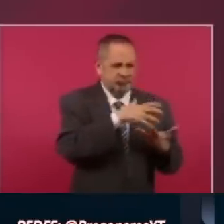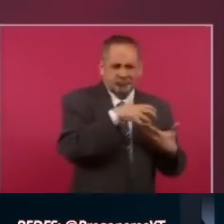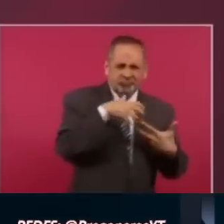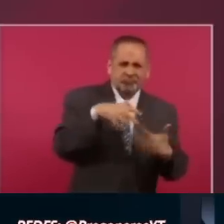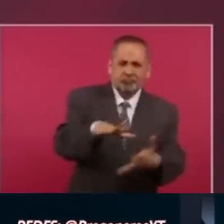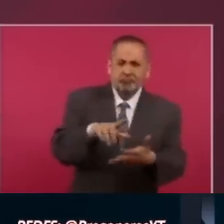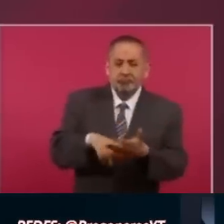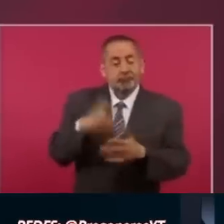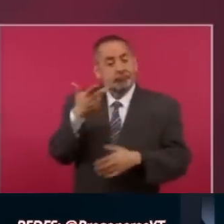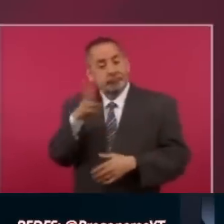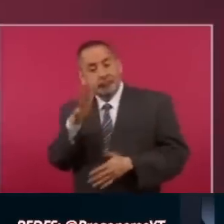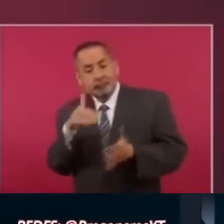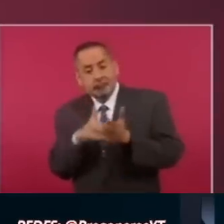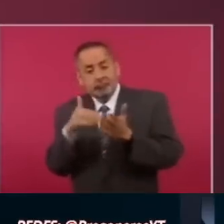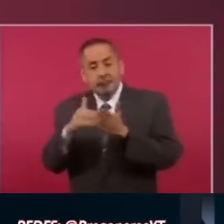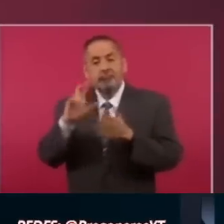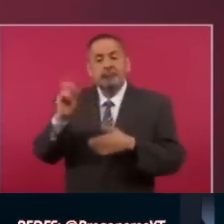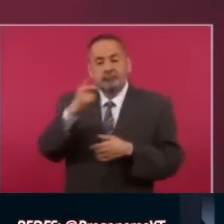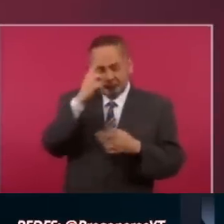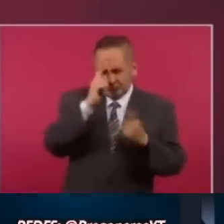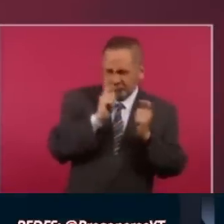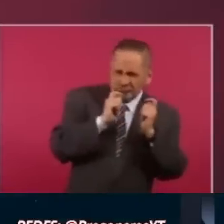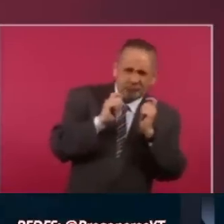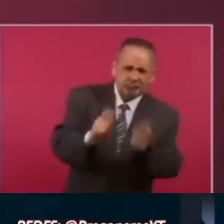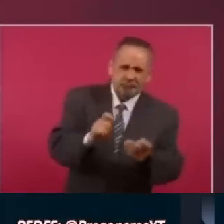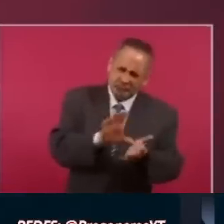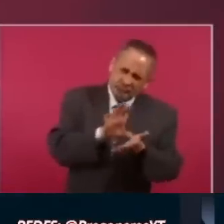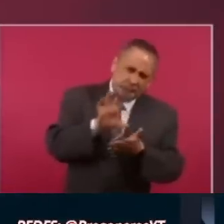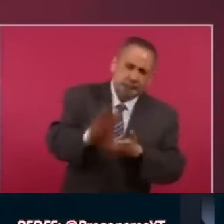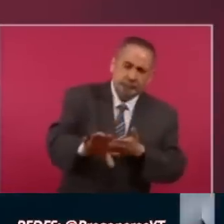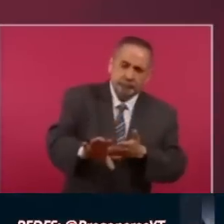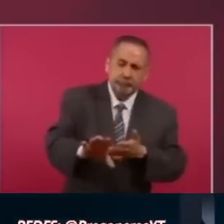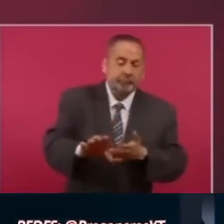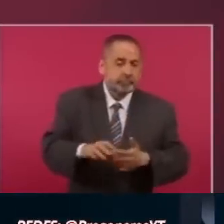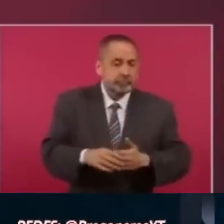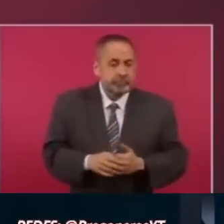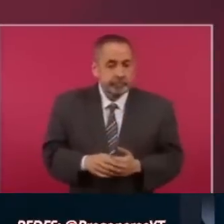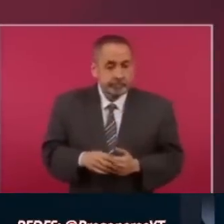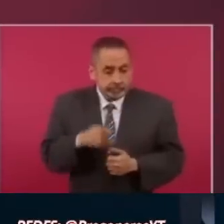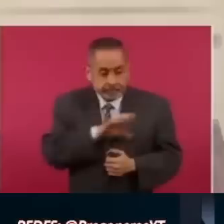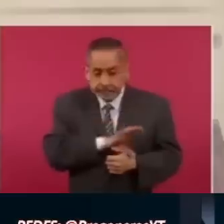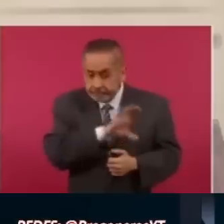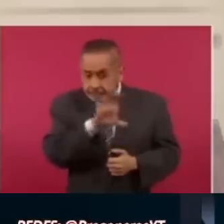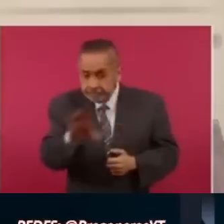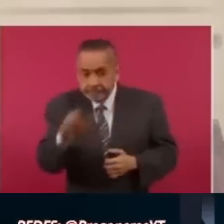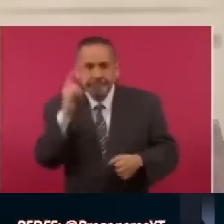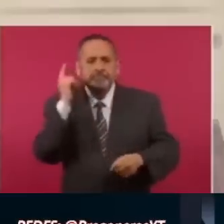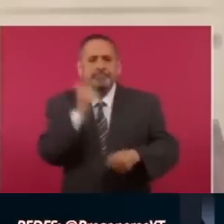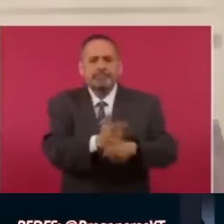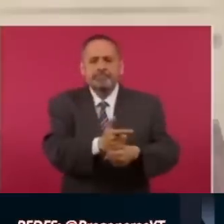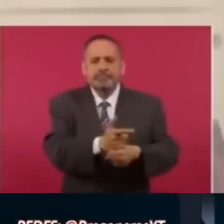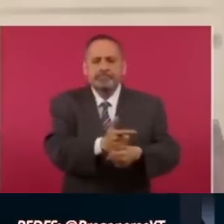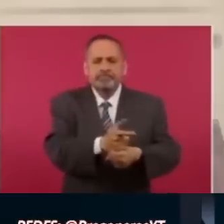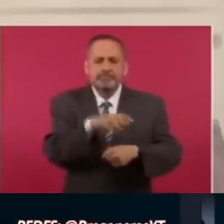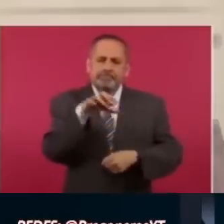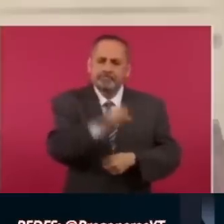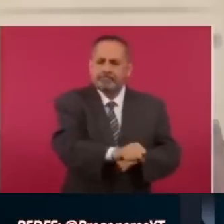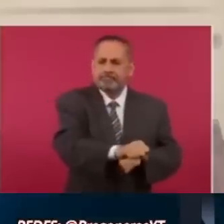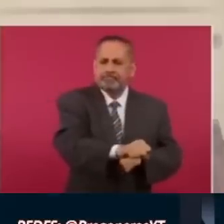10 millones de dólares a García Luna. Y entonces en ese momento